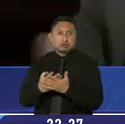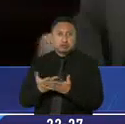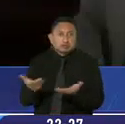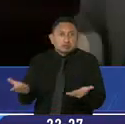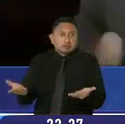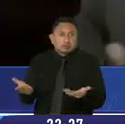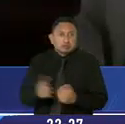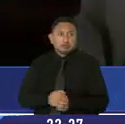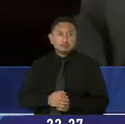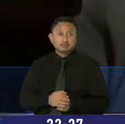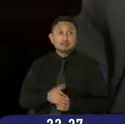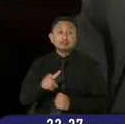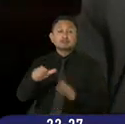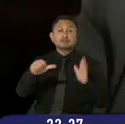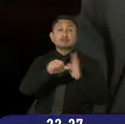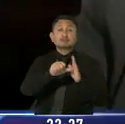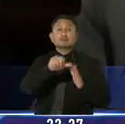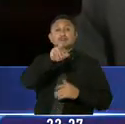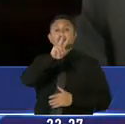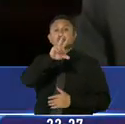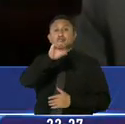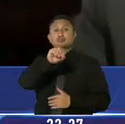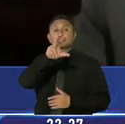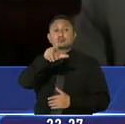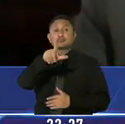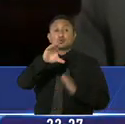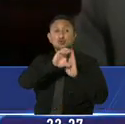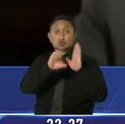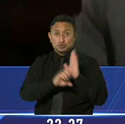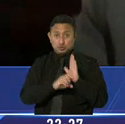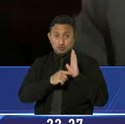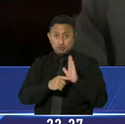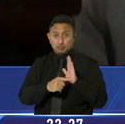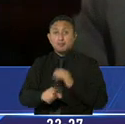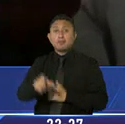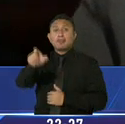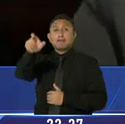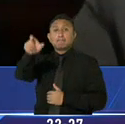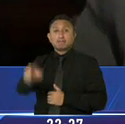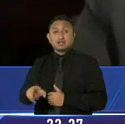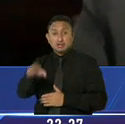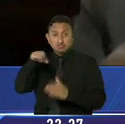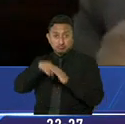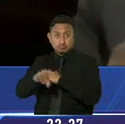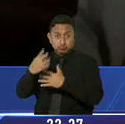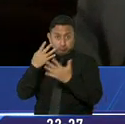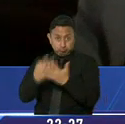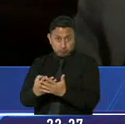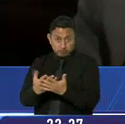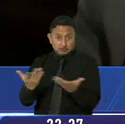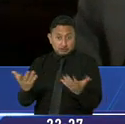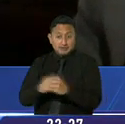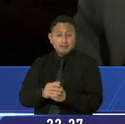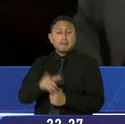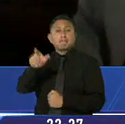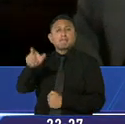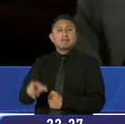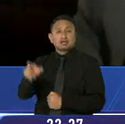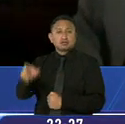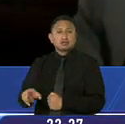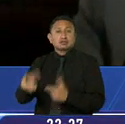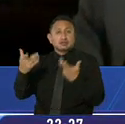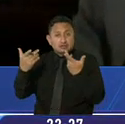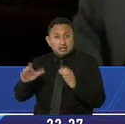dice el artículo 203 de la Constitución? Las personas que van a prisión son aquellas personas que tienen una